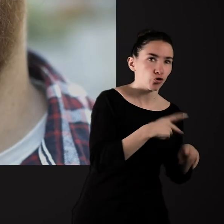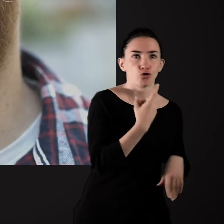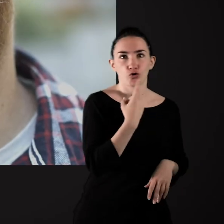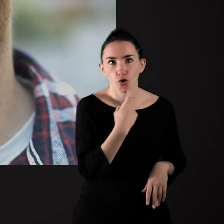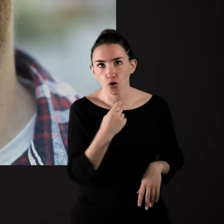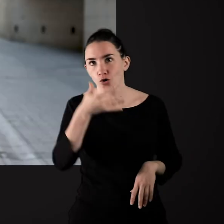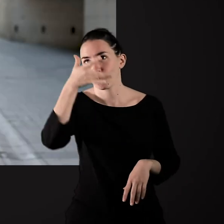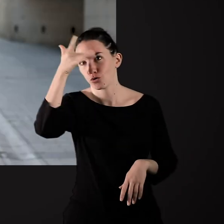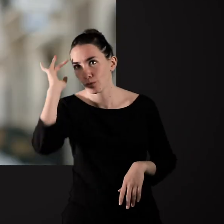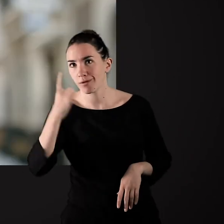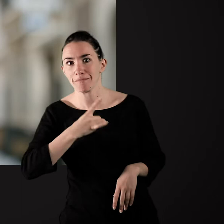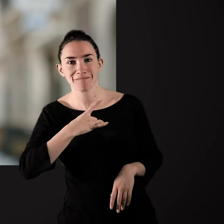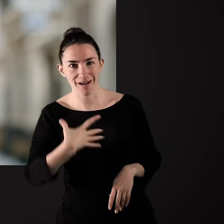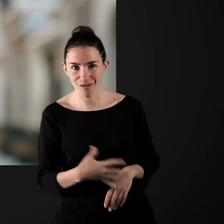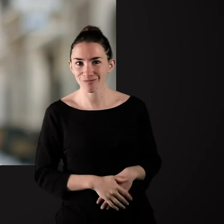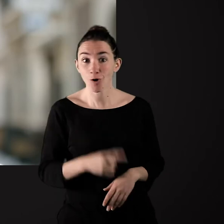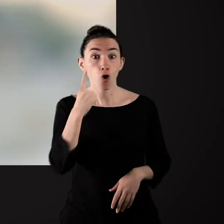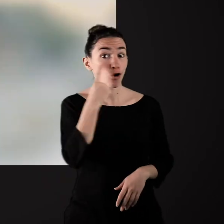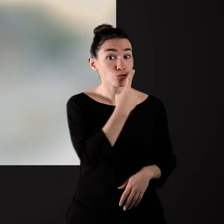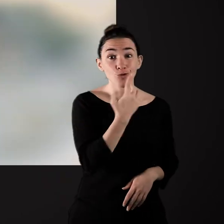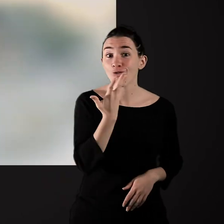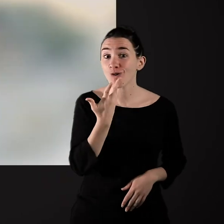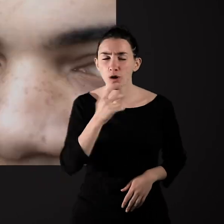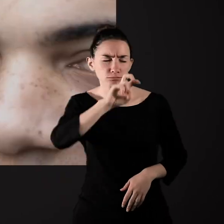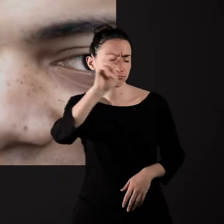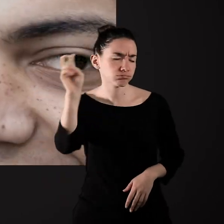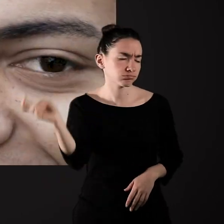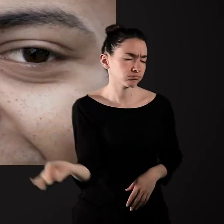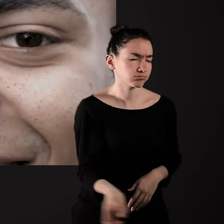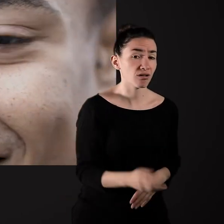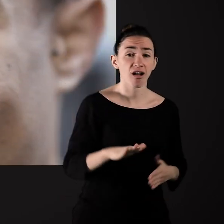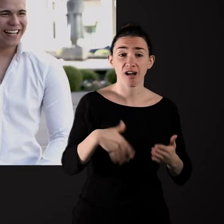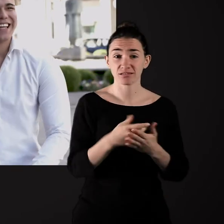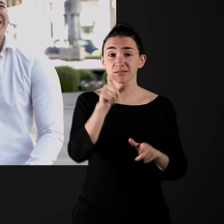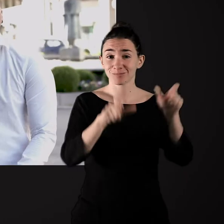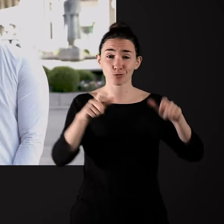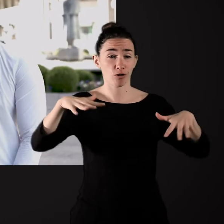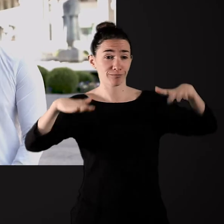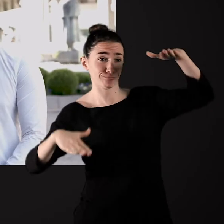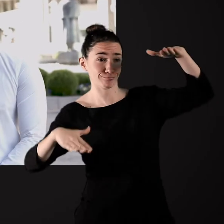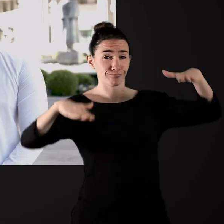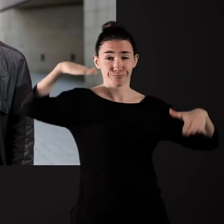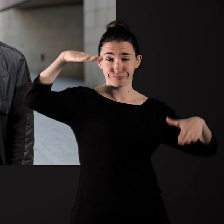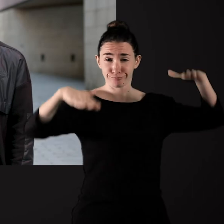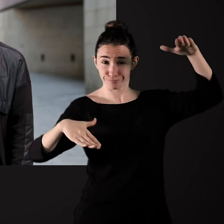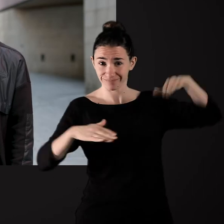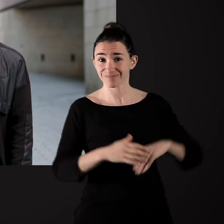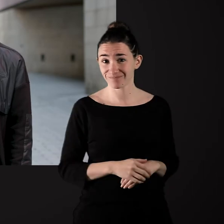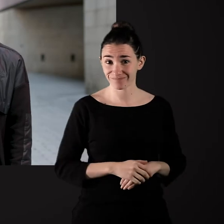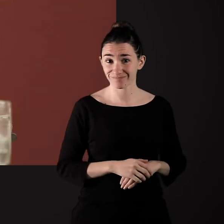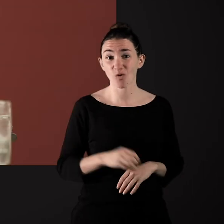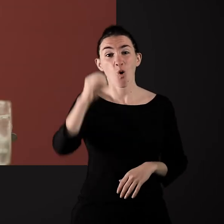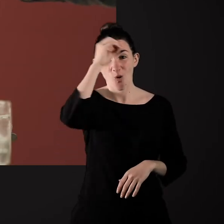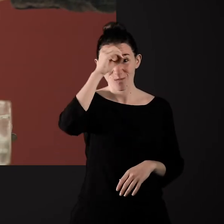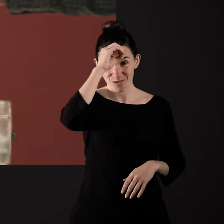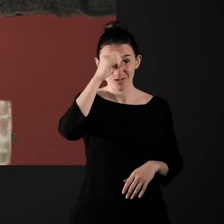negro, pelirrojo, rubio, blanco. Y que hay ojos de todos los colores y personas de todos los tamaños.